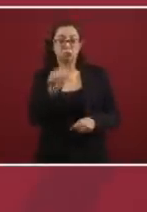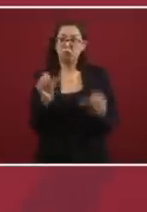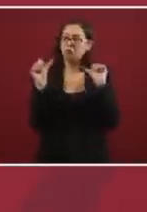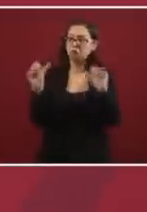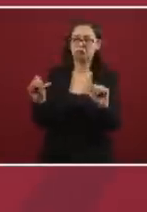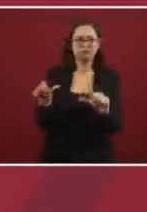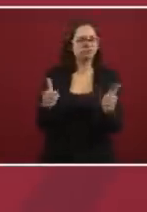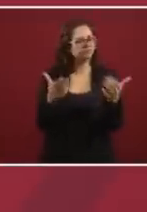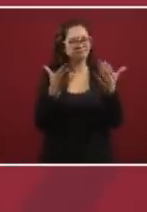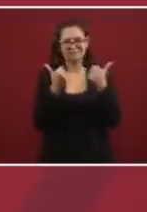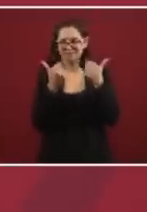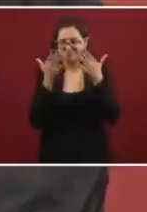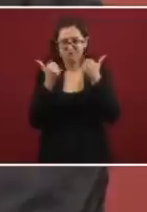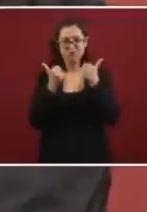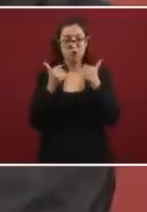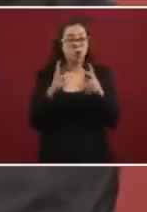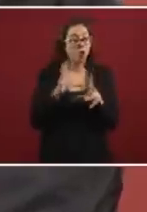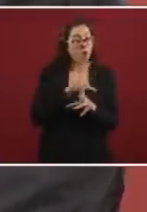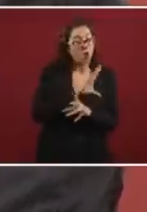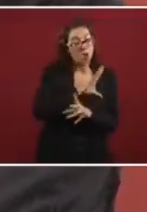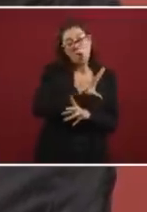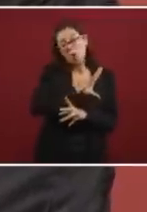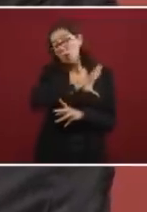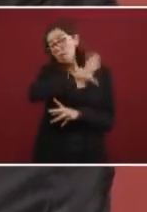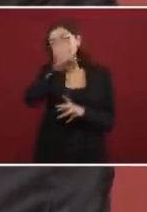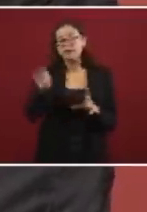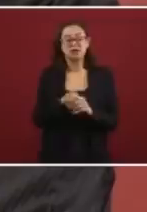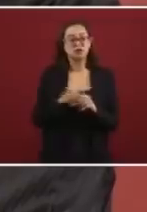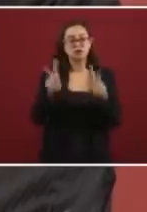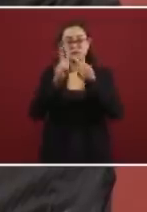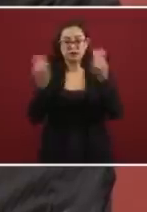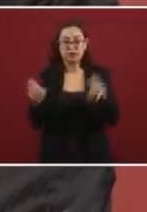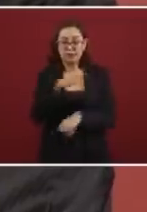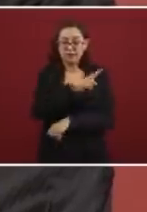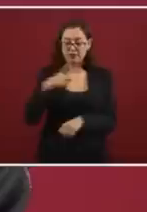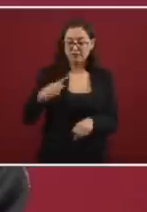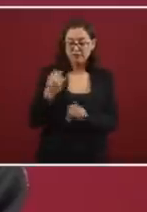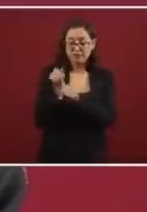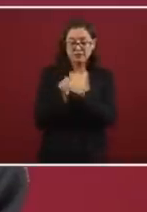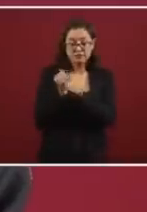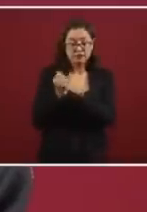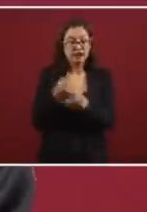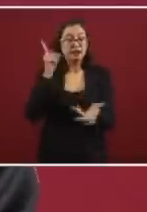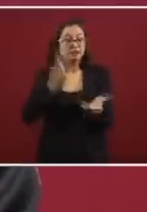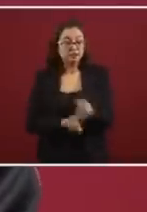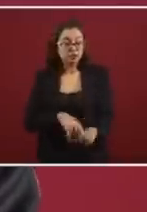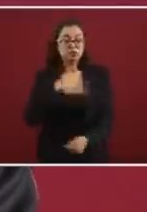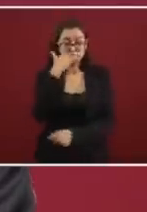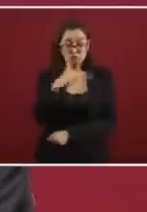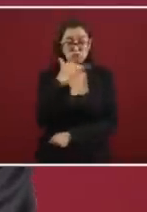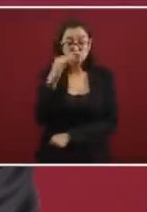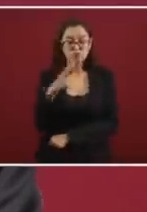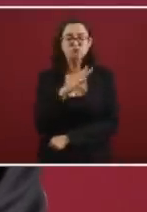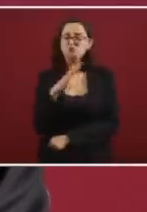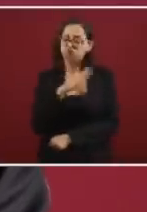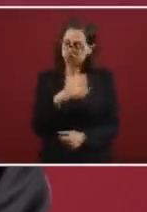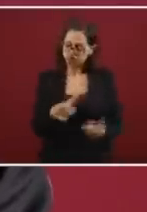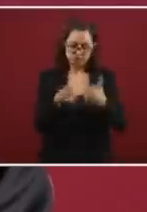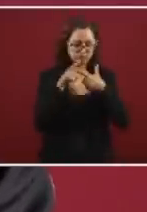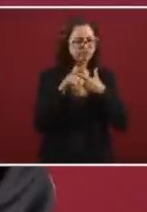lo que debe de investigarse por corrupción se le da